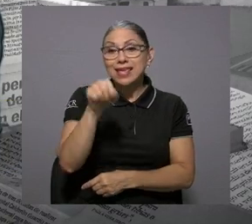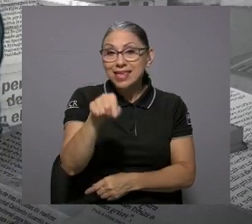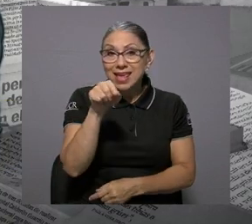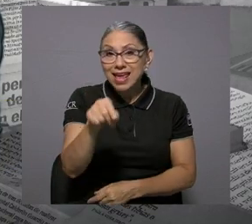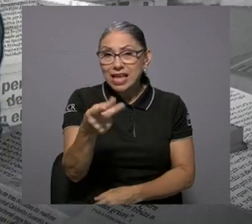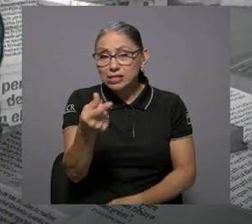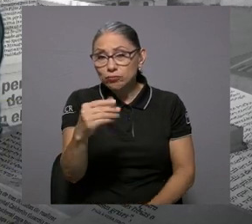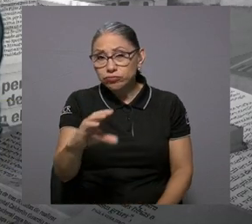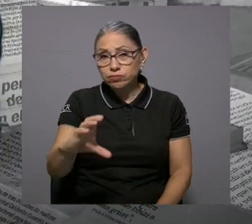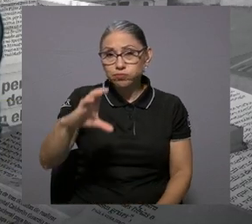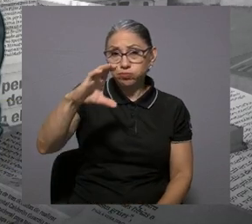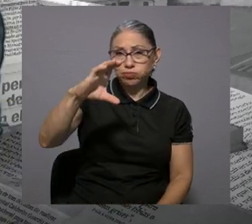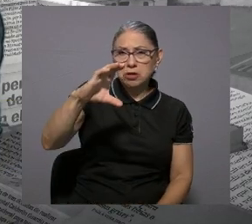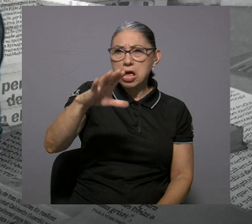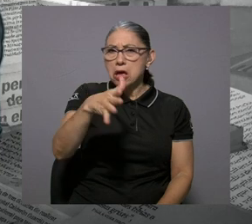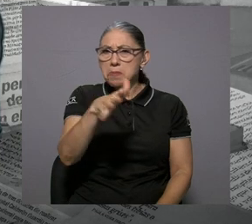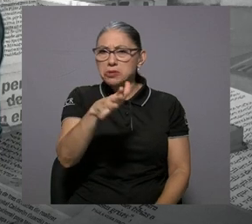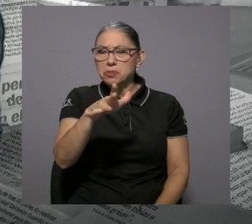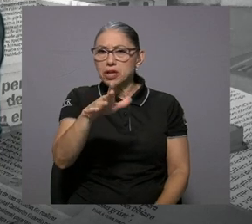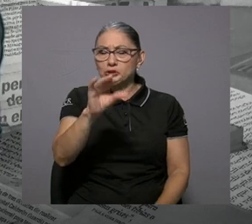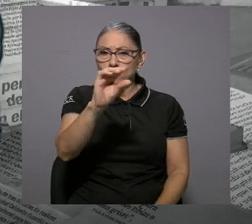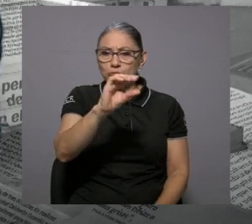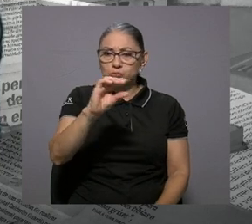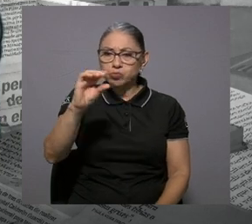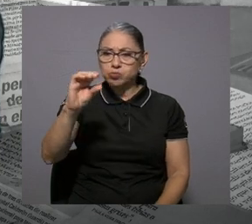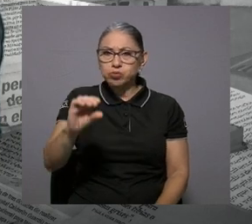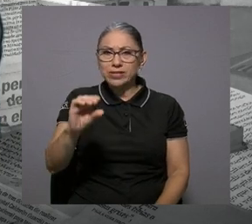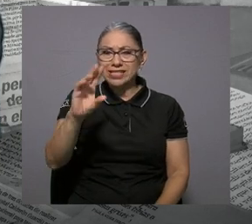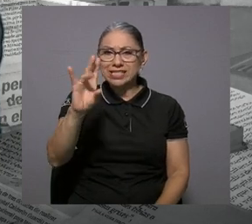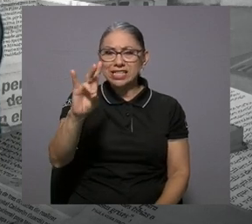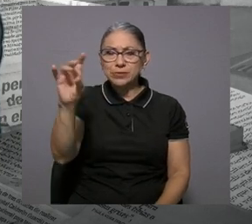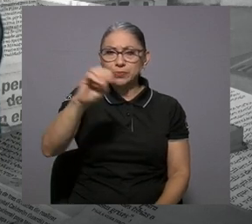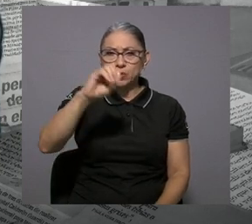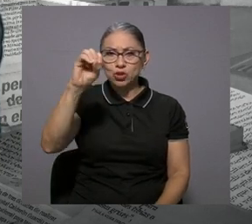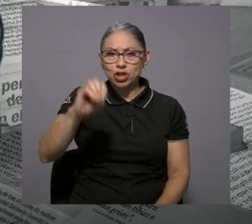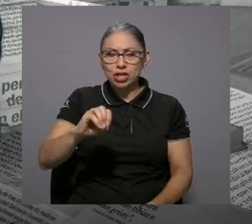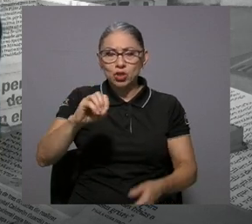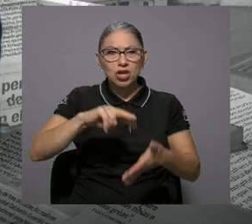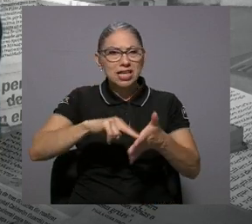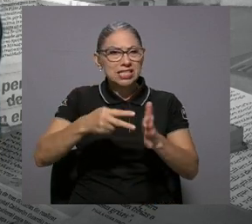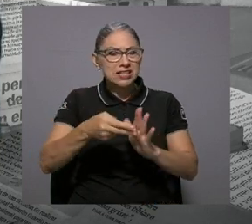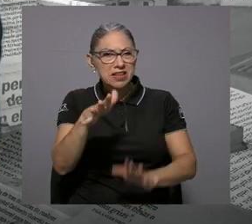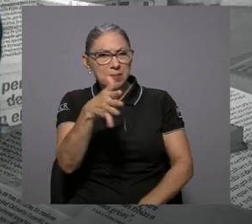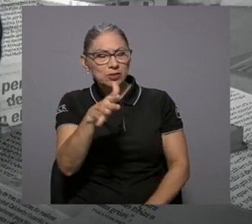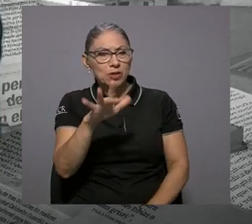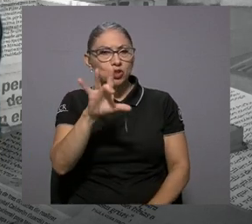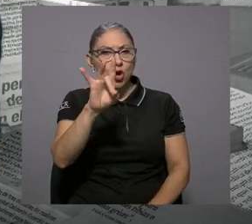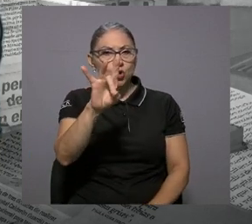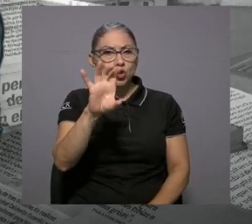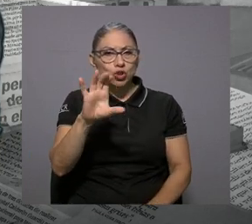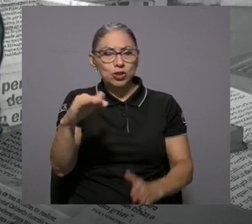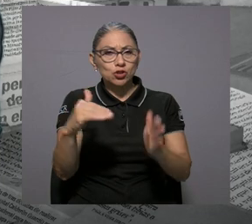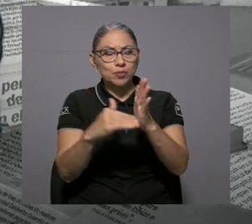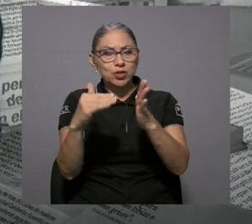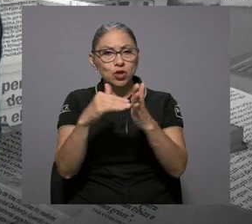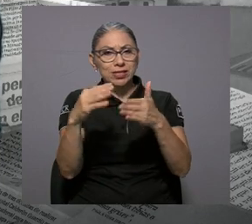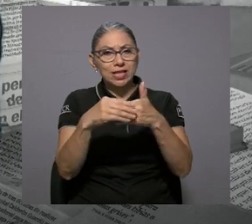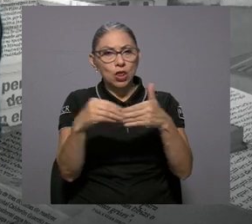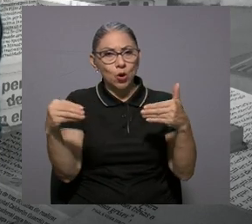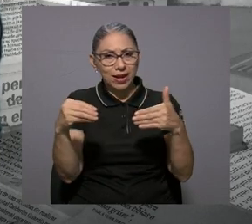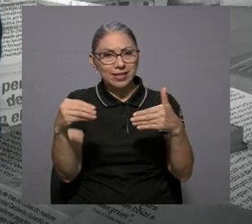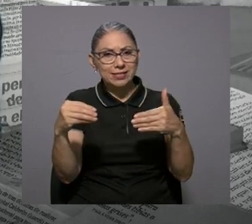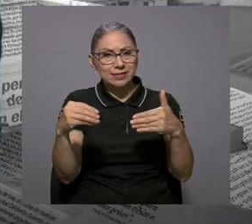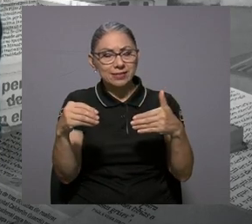hay como 7%, entonces más o menos 800 millones de dólares que